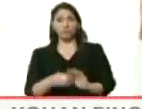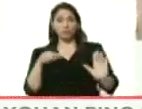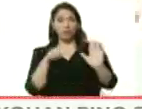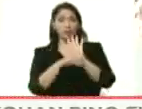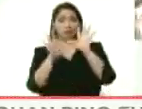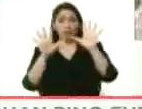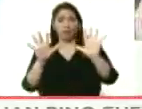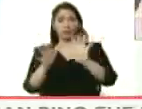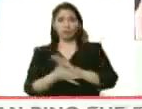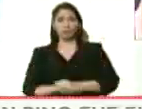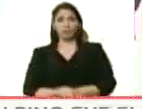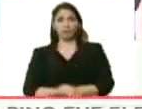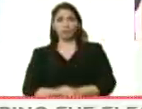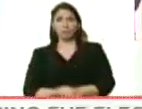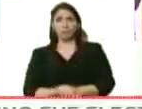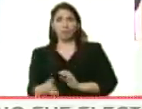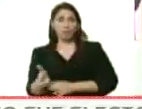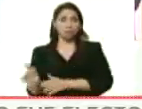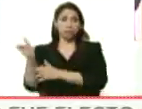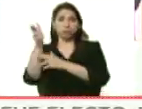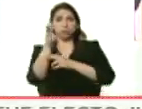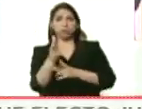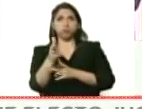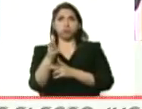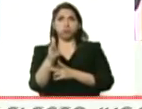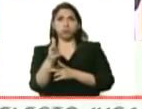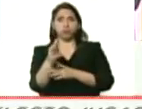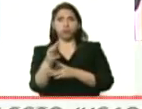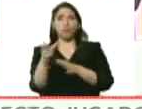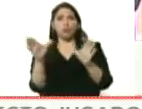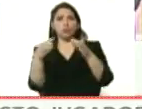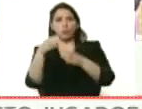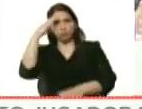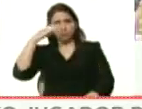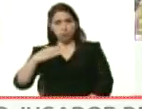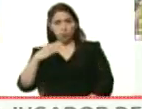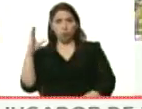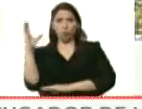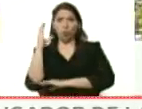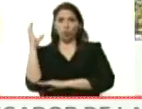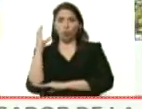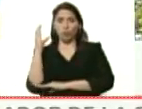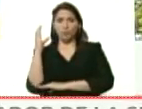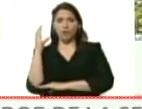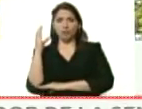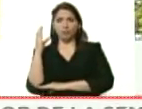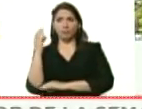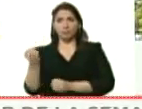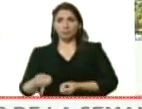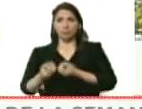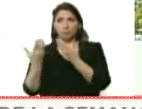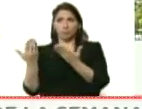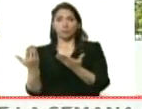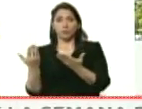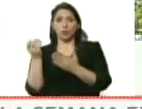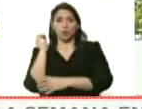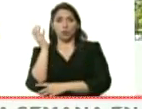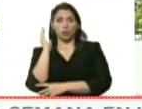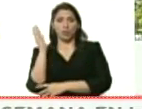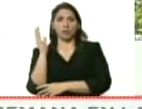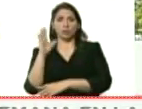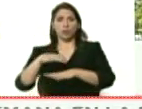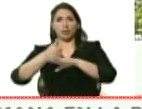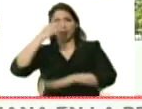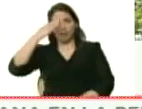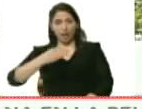Artículo 10. Las armas y el pabellón de Colombia se decretarán por el Congreso General, sirviéndose